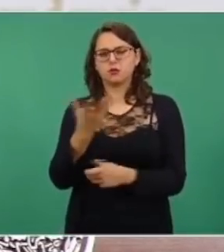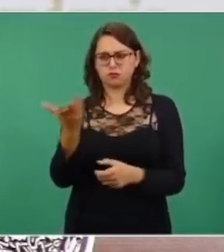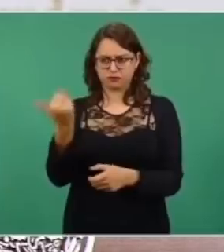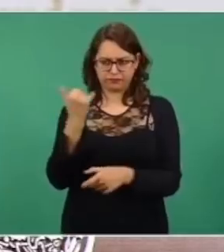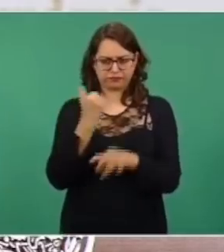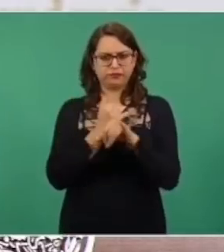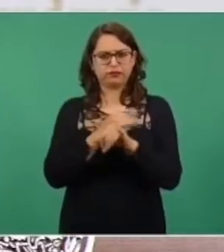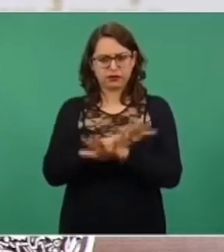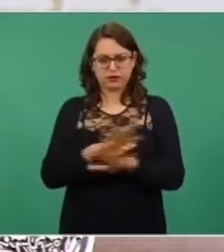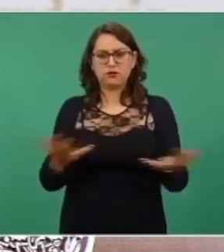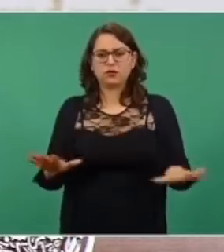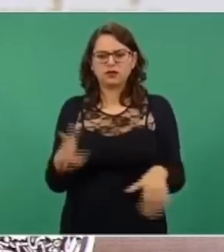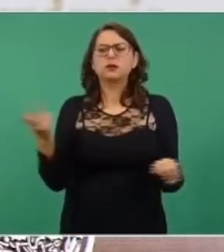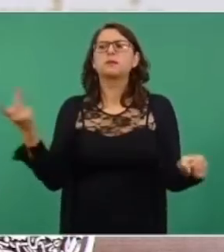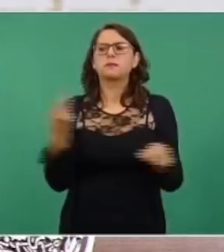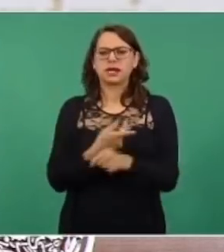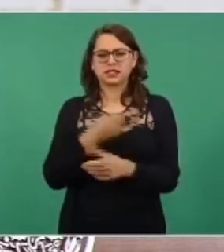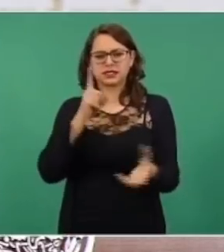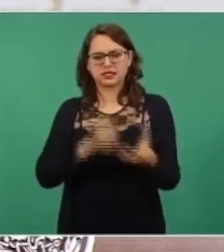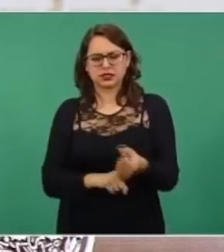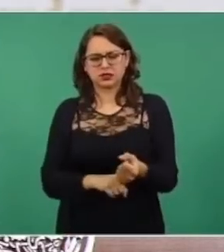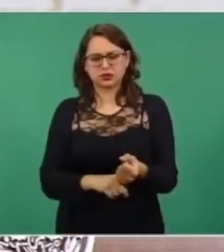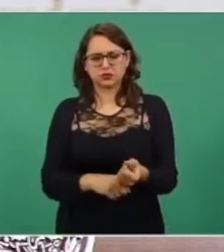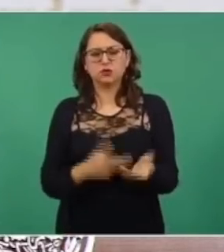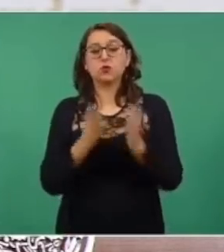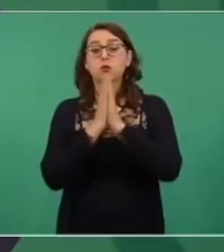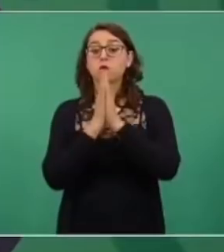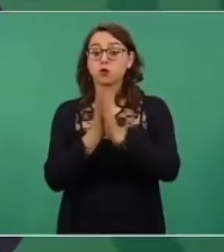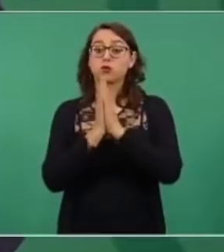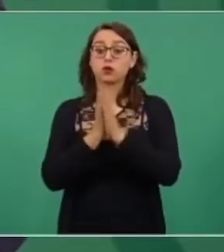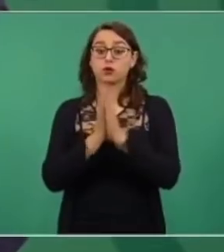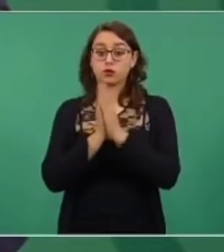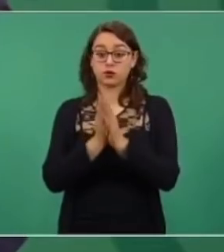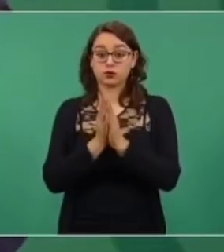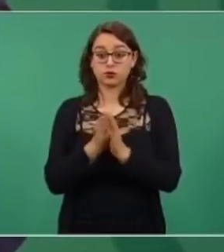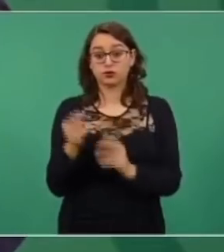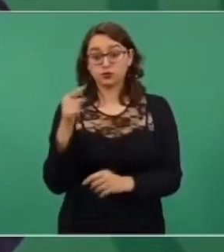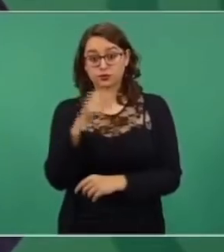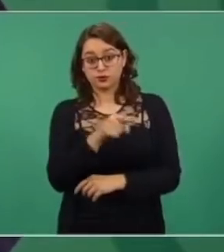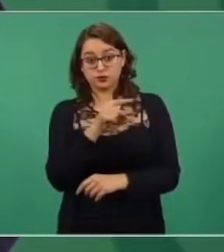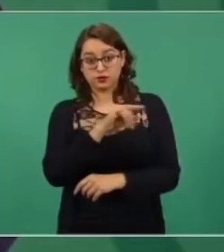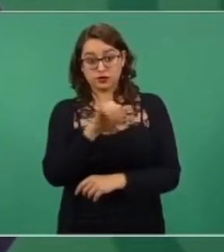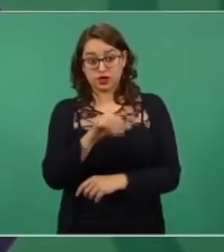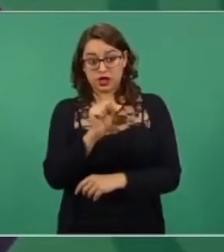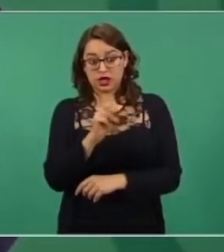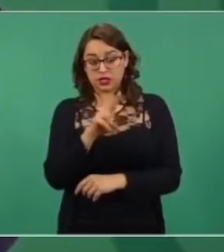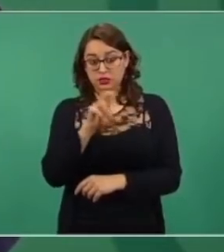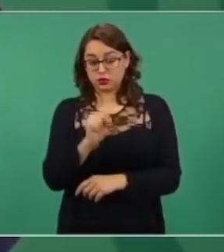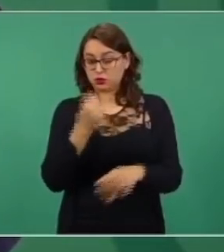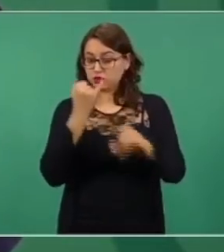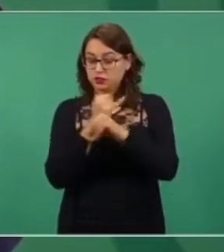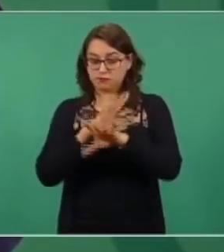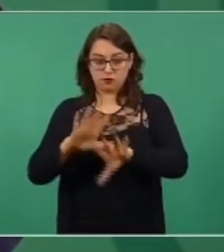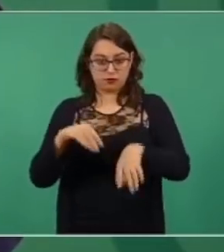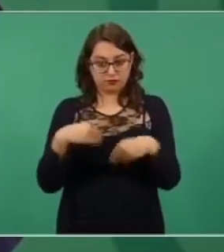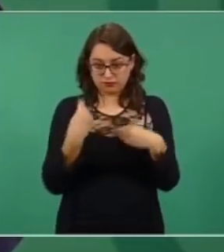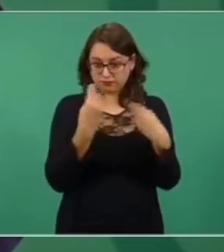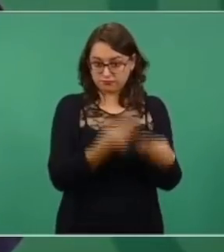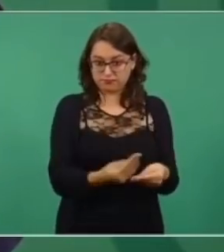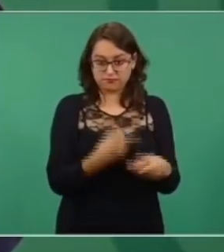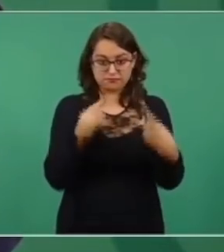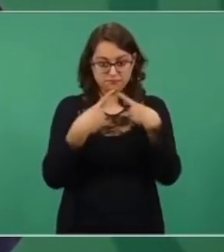informe sobre este tema. Te pido de favor que con Jesús te pongas de